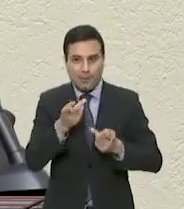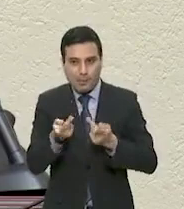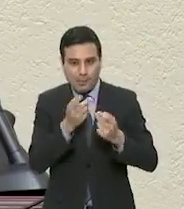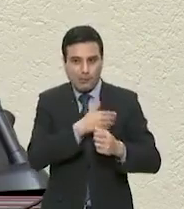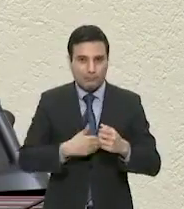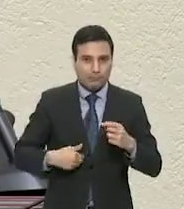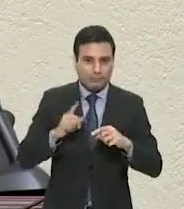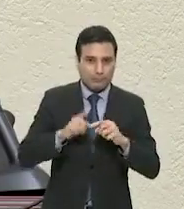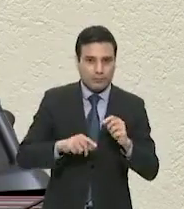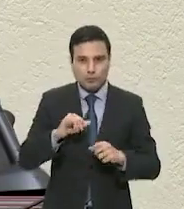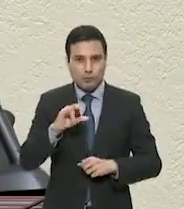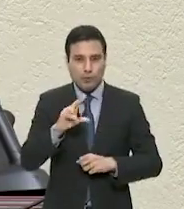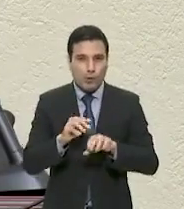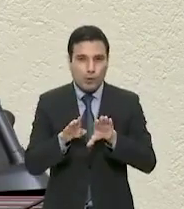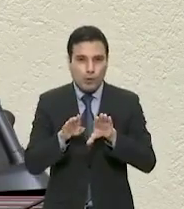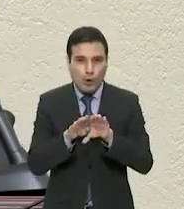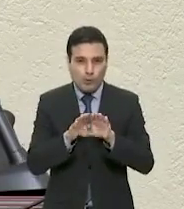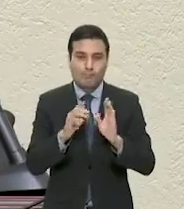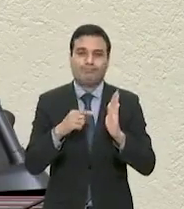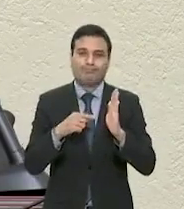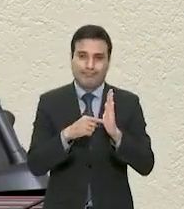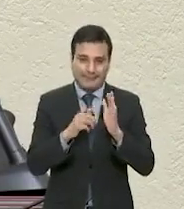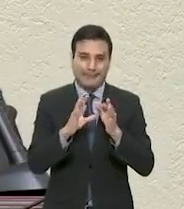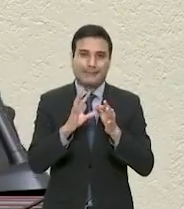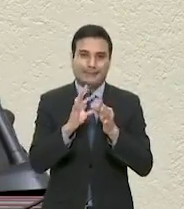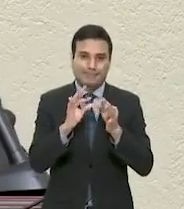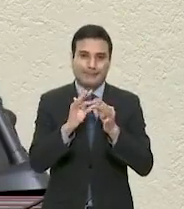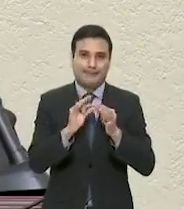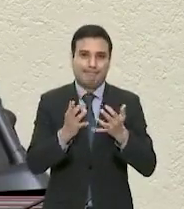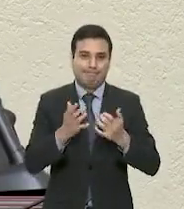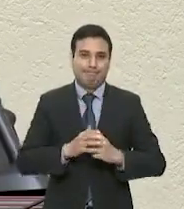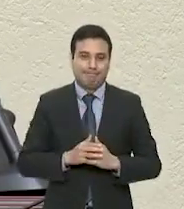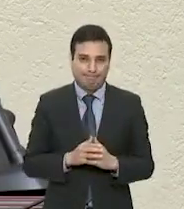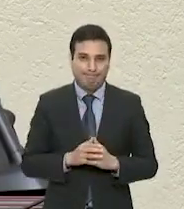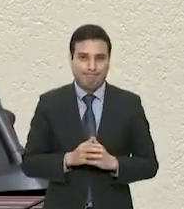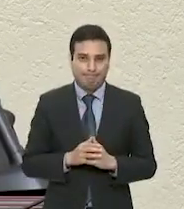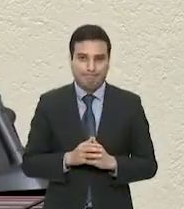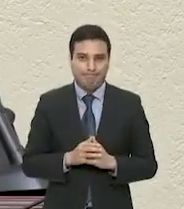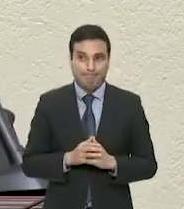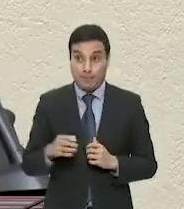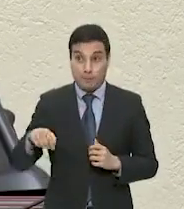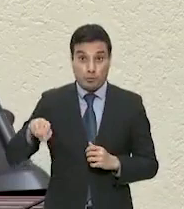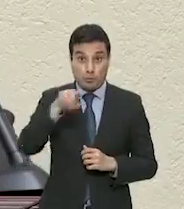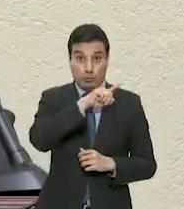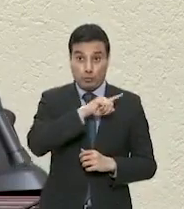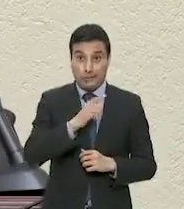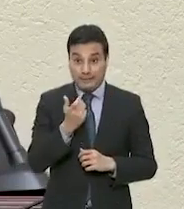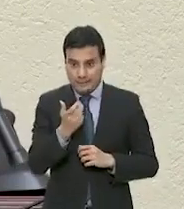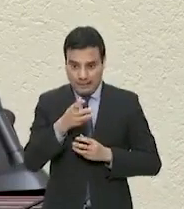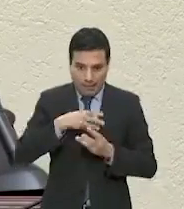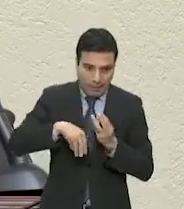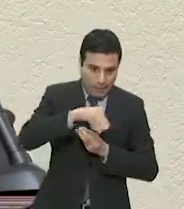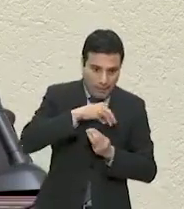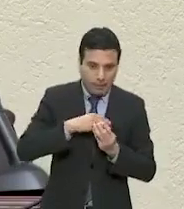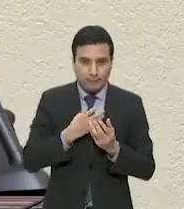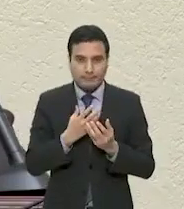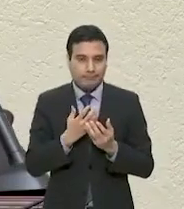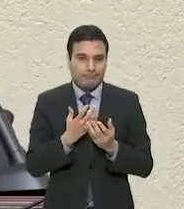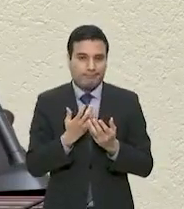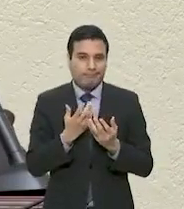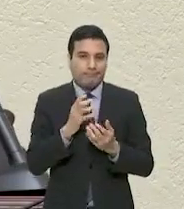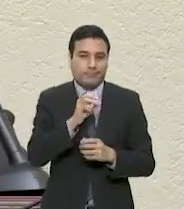término el número de casillas que la propia ley establece si decidiéramos avanzar con el presupuesto que hoy con el que contamos